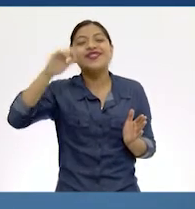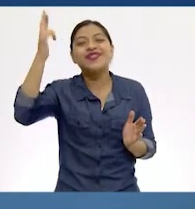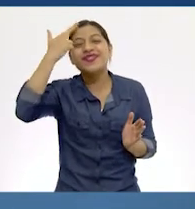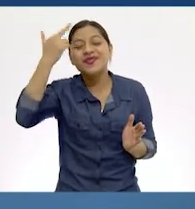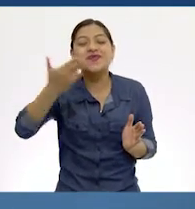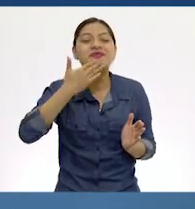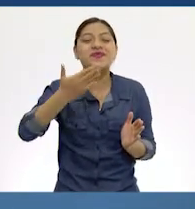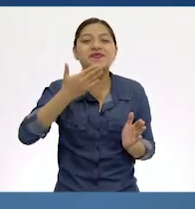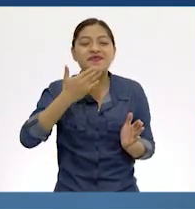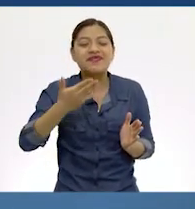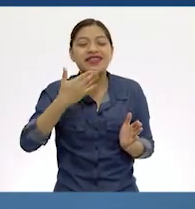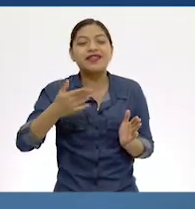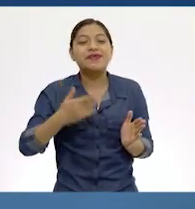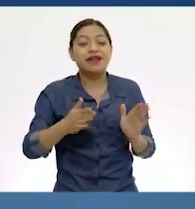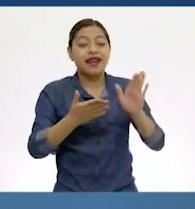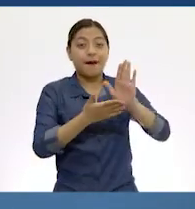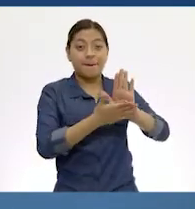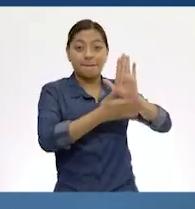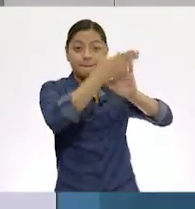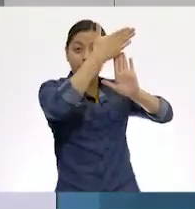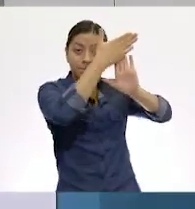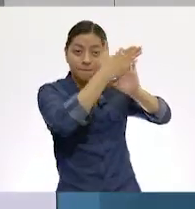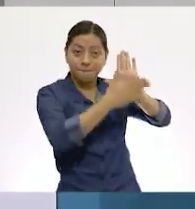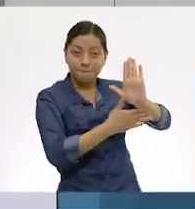bien. En la portada.